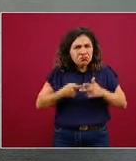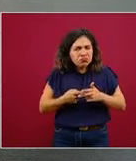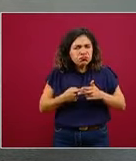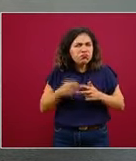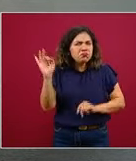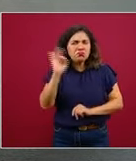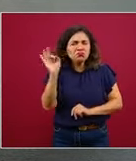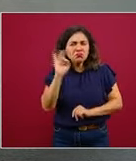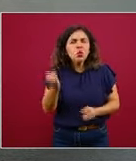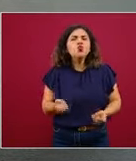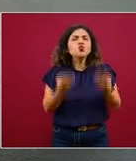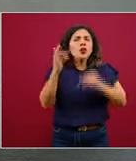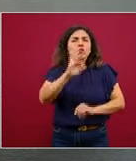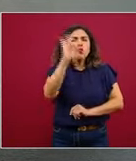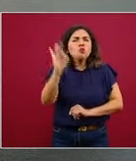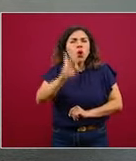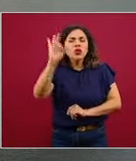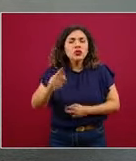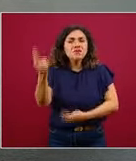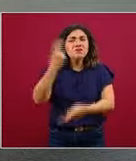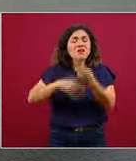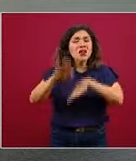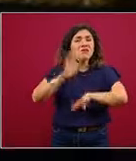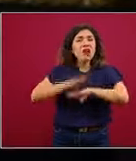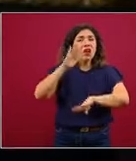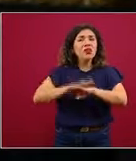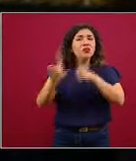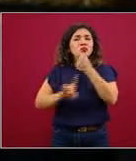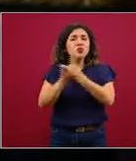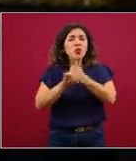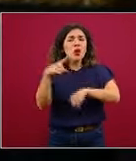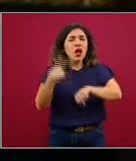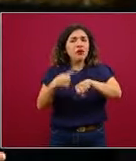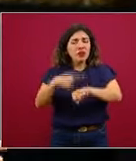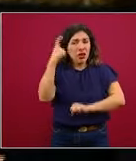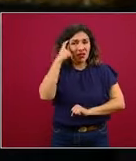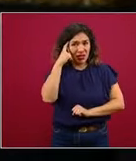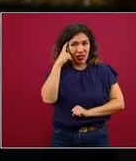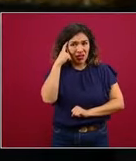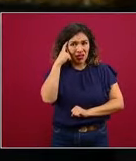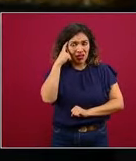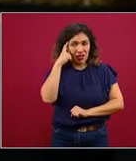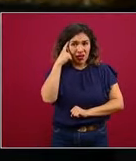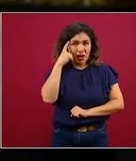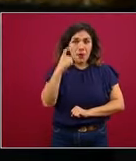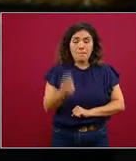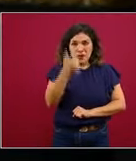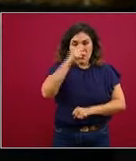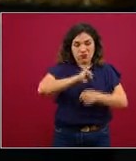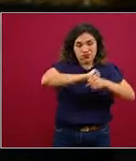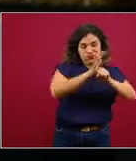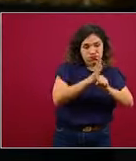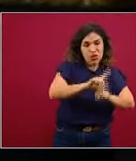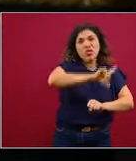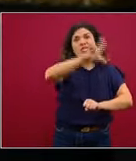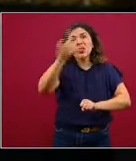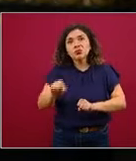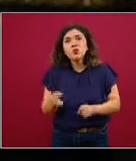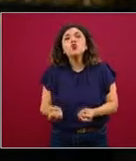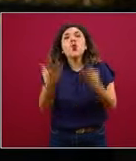qué porcentaje podrían crecer los trastornos de salud mental después de la pandemia, o en qué porcentaje